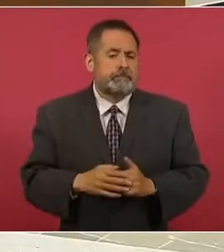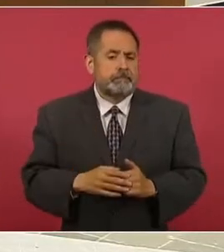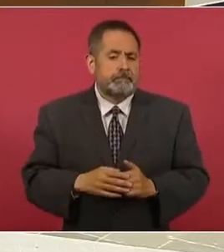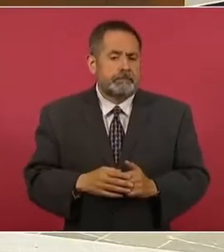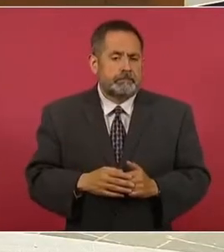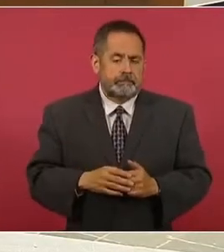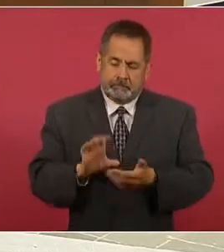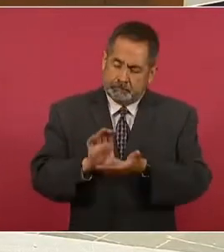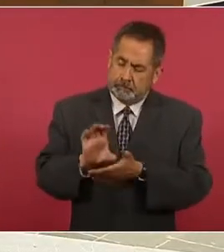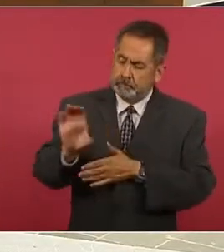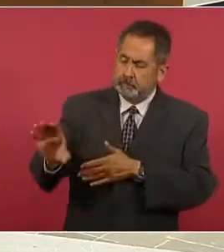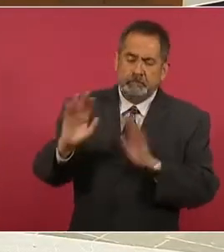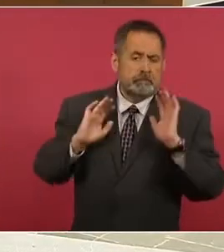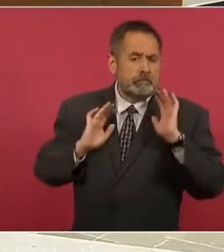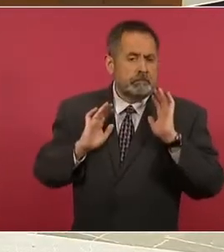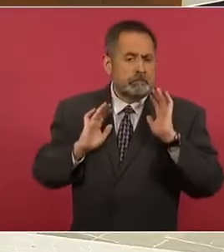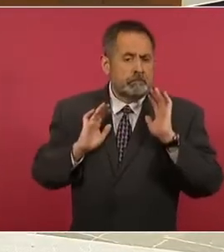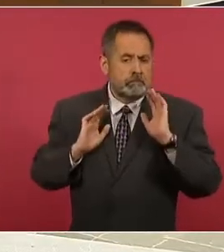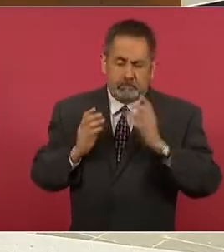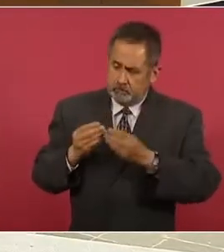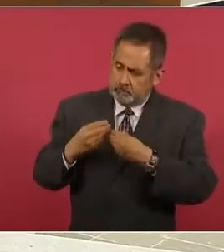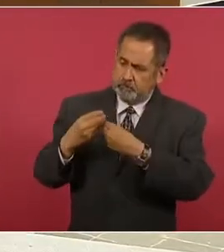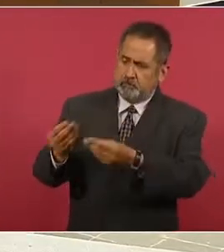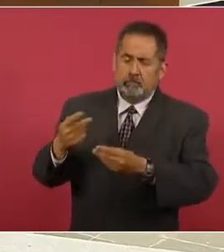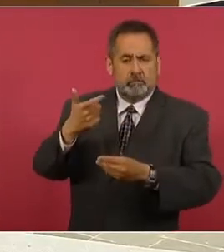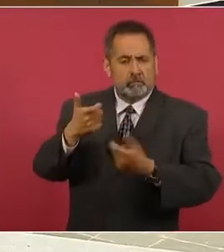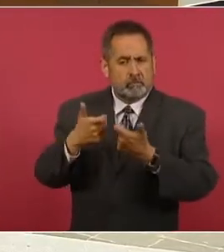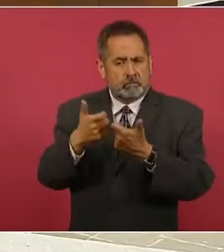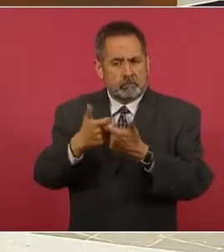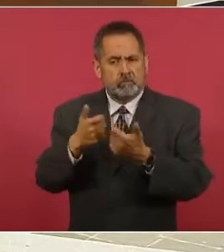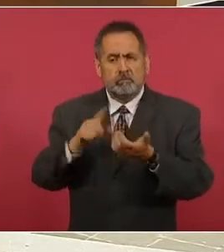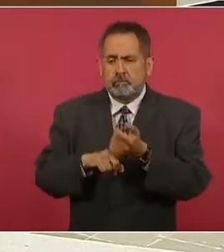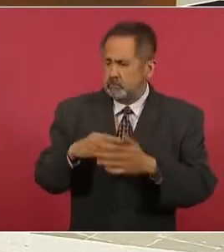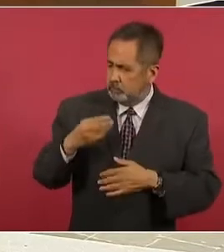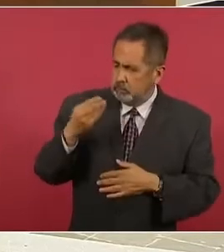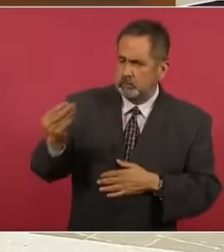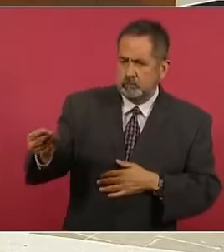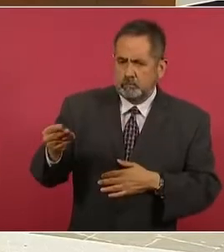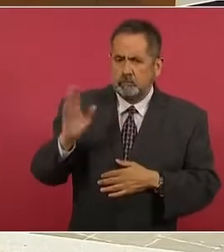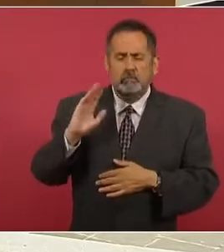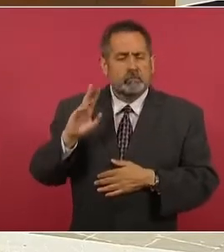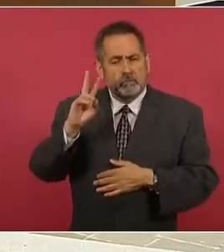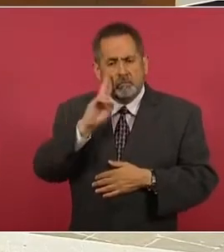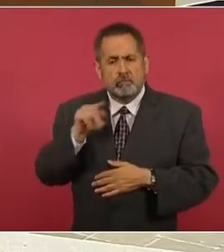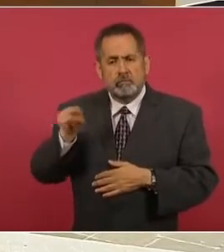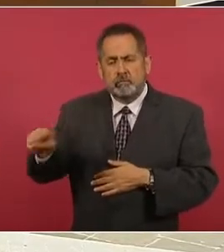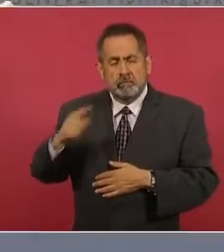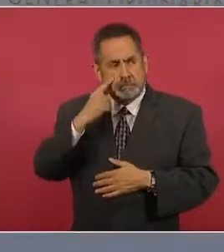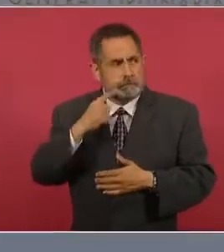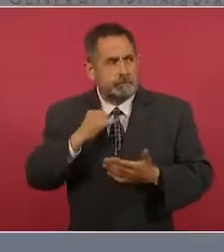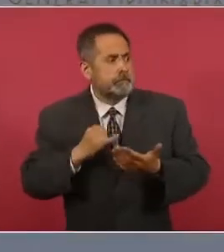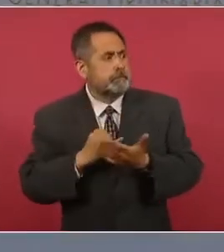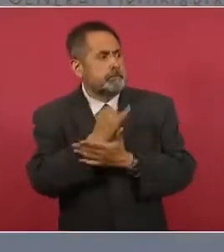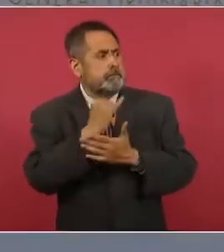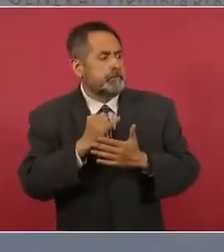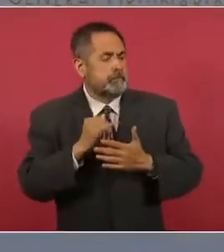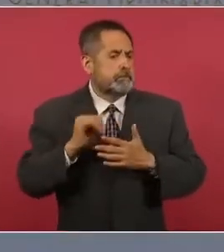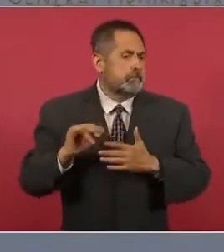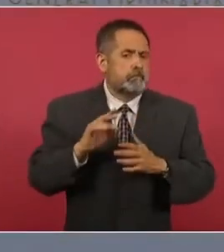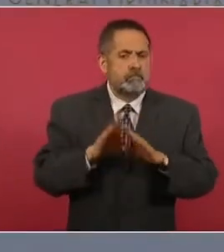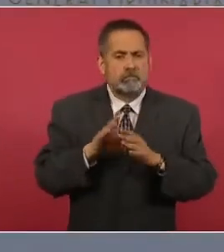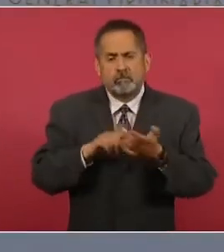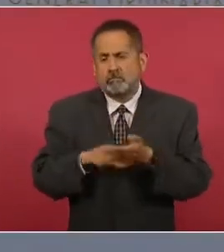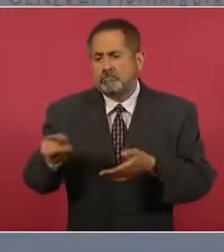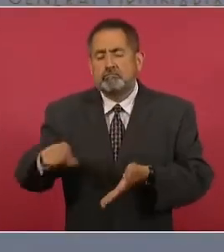reciban su crédito, es su dinero, y que ellos puedan decidir libremente si van